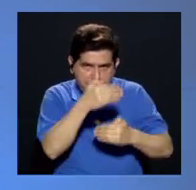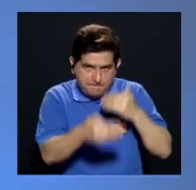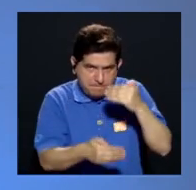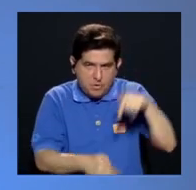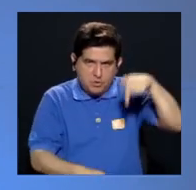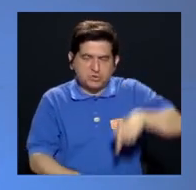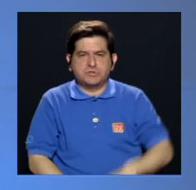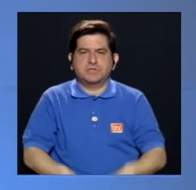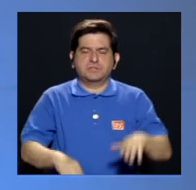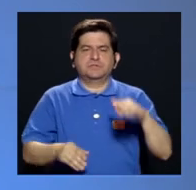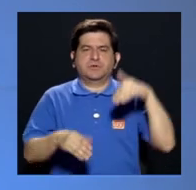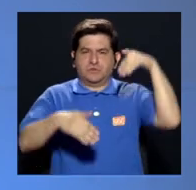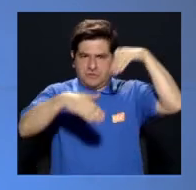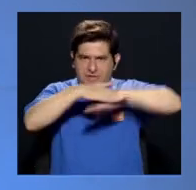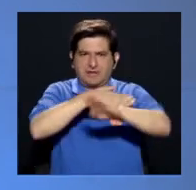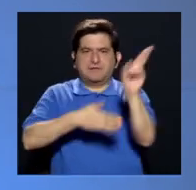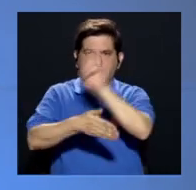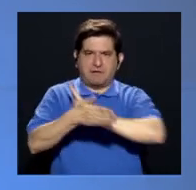de admisión.